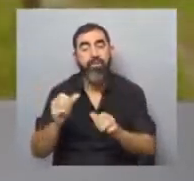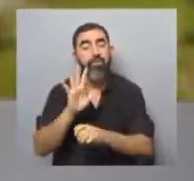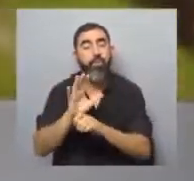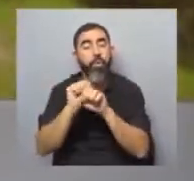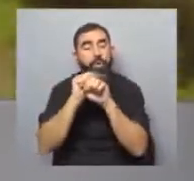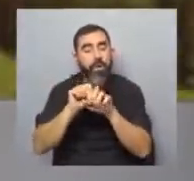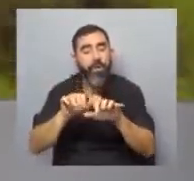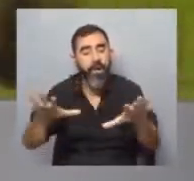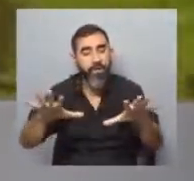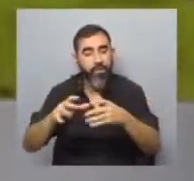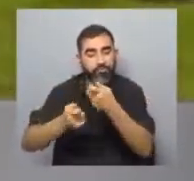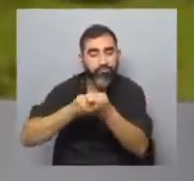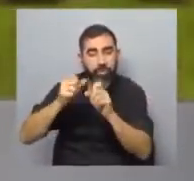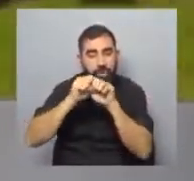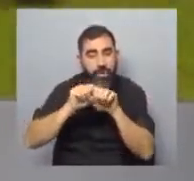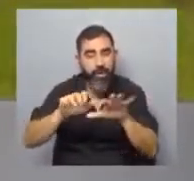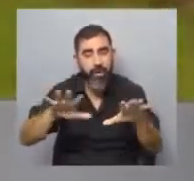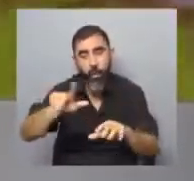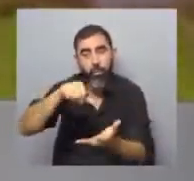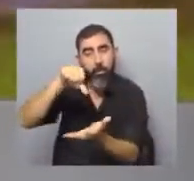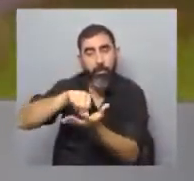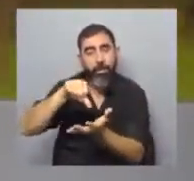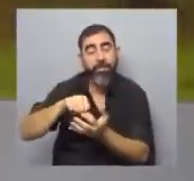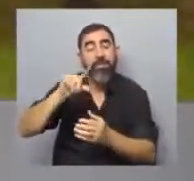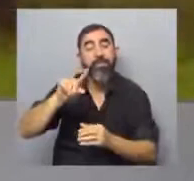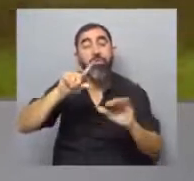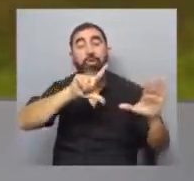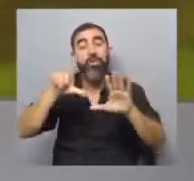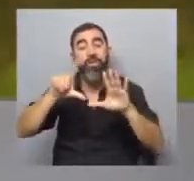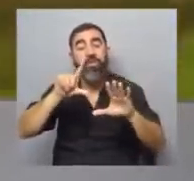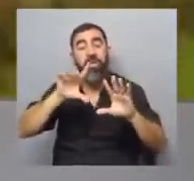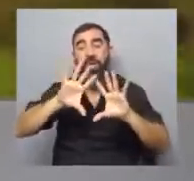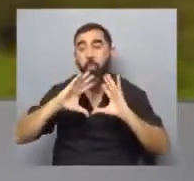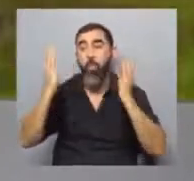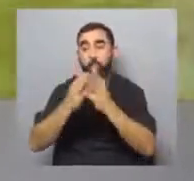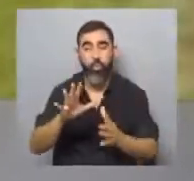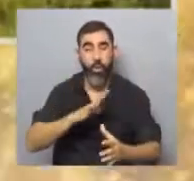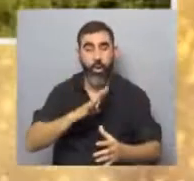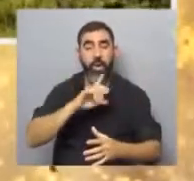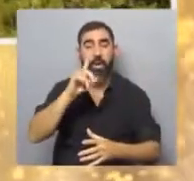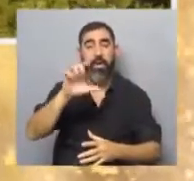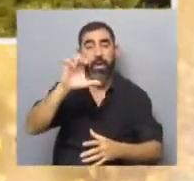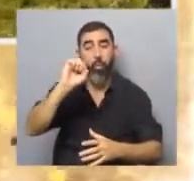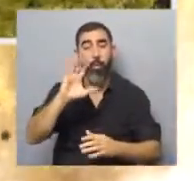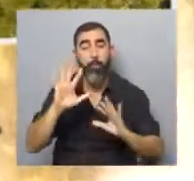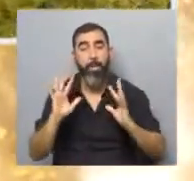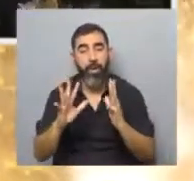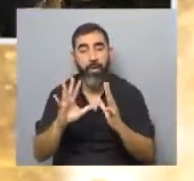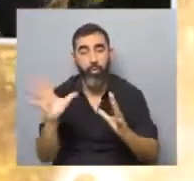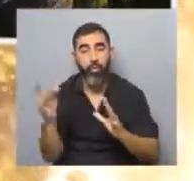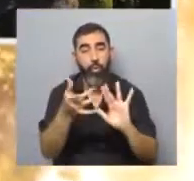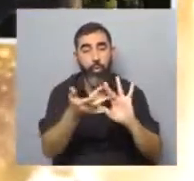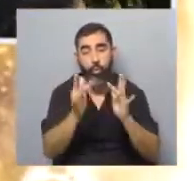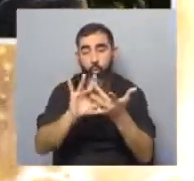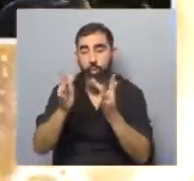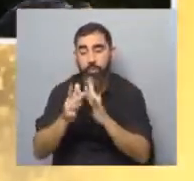¿no? Claro. De construir redes con otros países. Hay 177 geoparques en el mundo, y todos nos vinculamos